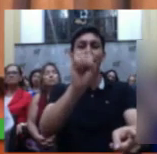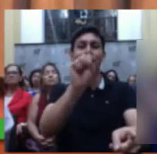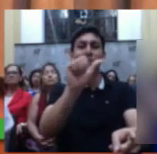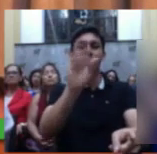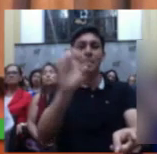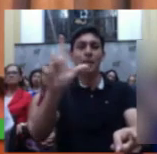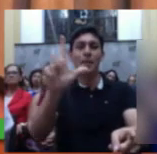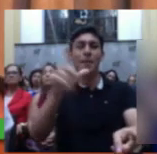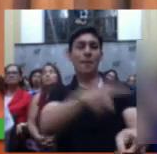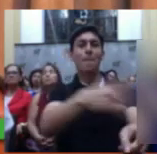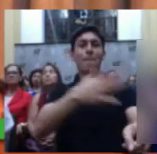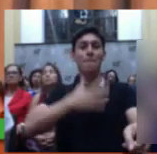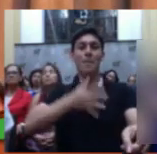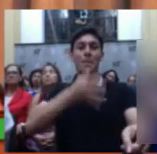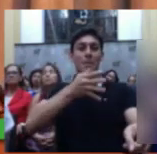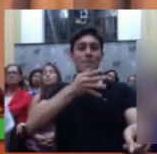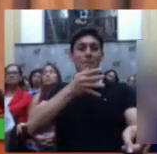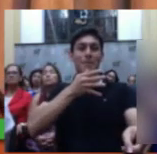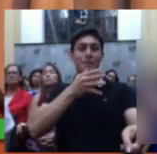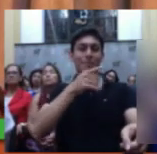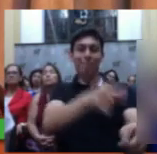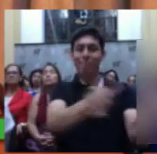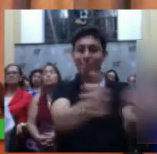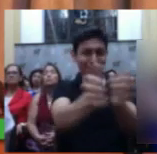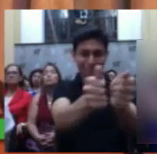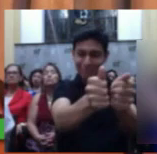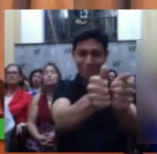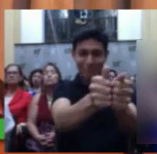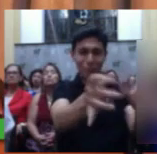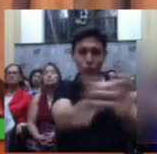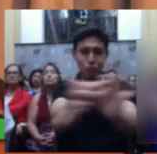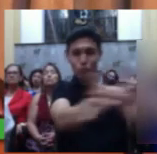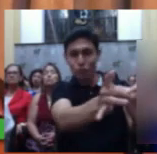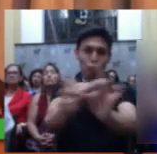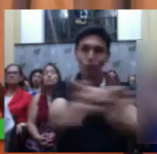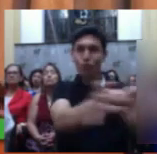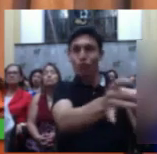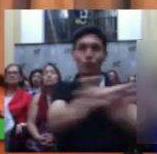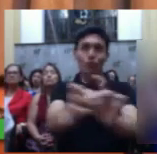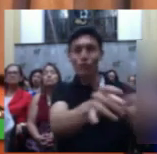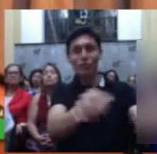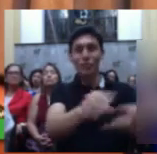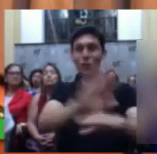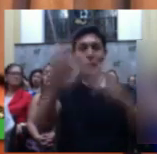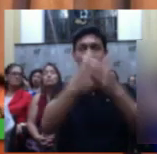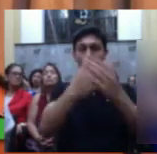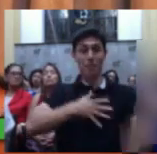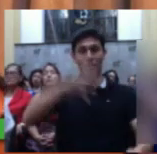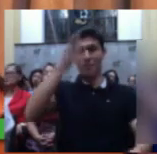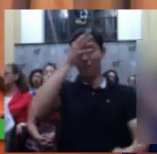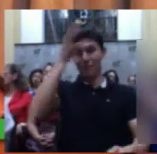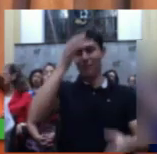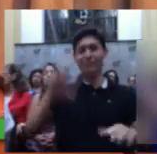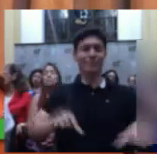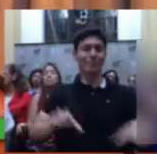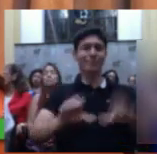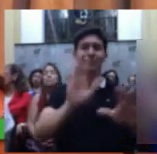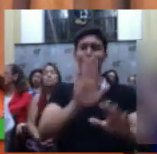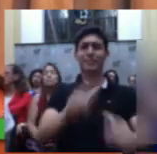Protagonista, cómplice, sin llegar a ser autora mediata, de todo lo que mi papá ha construido en su